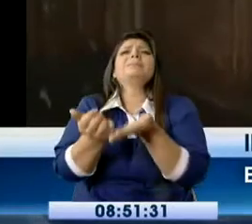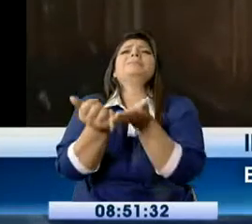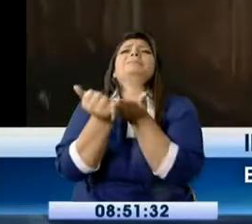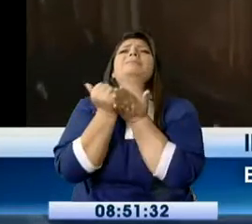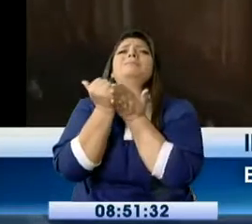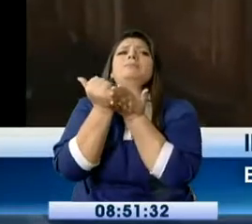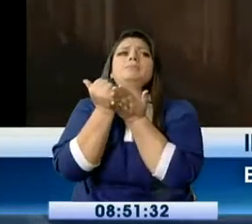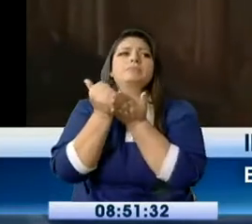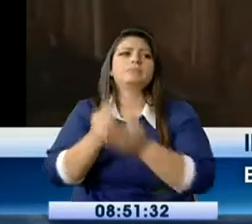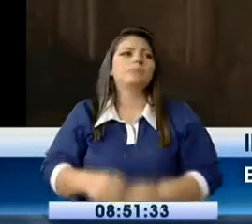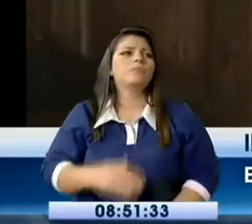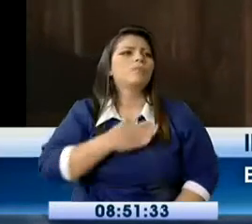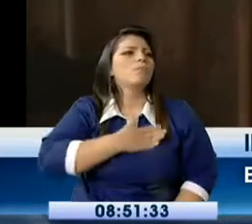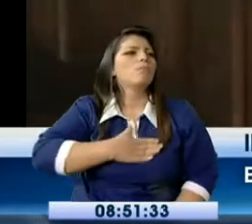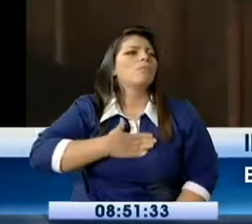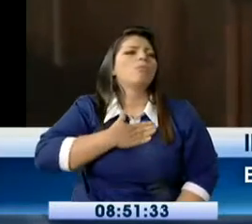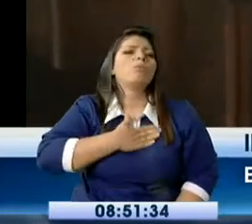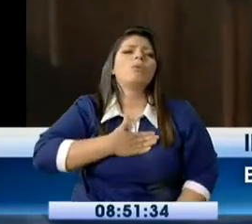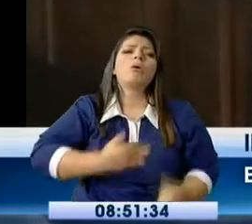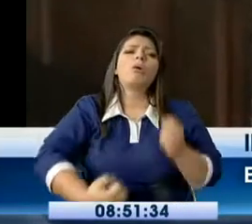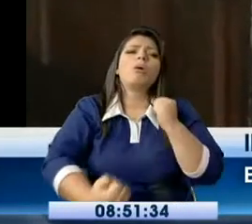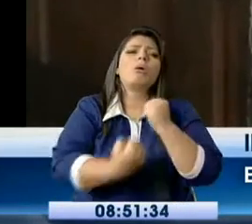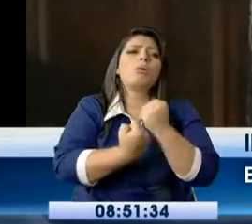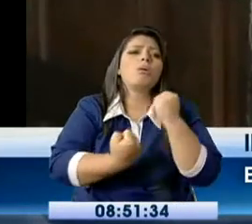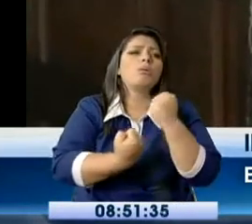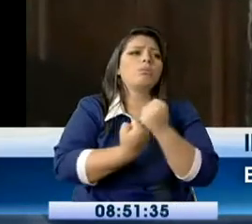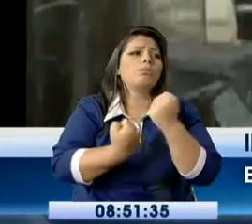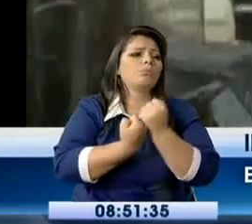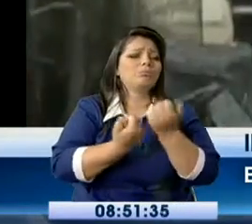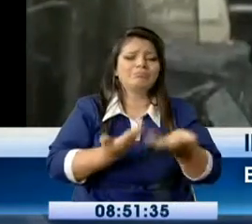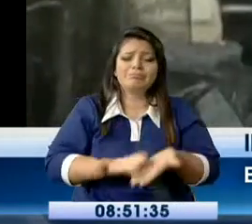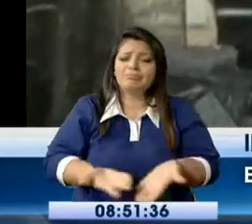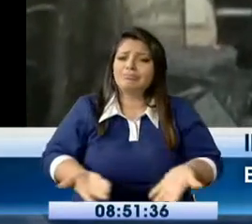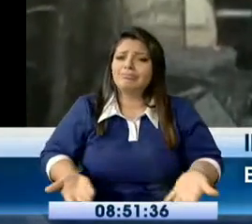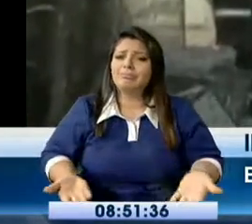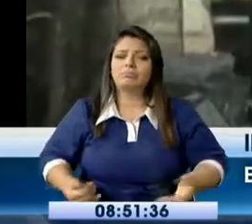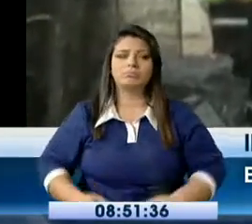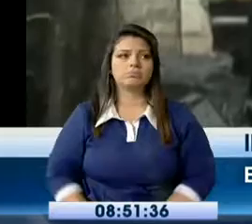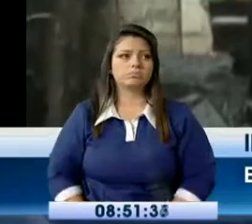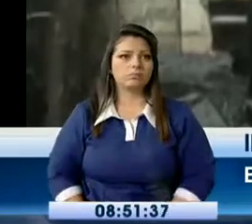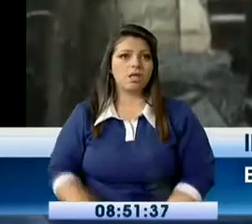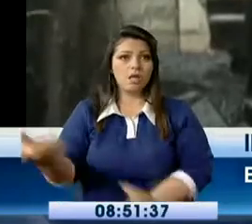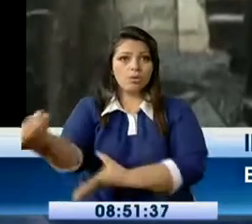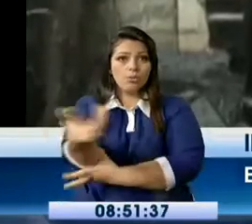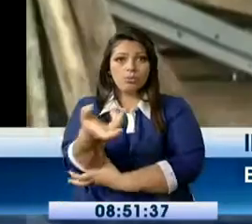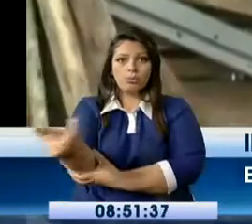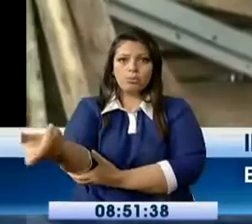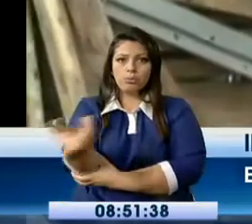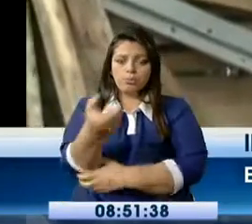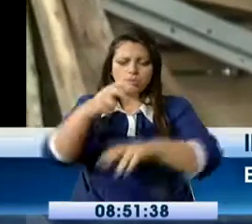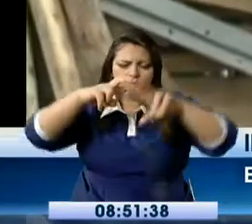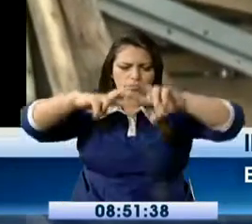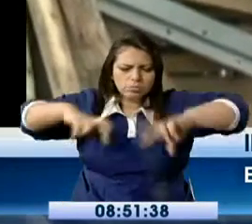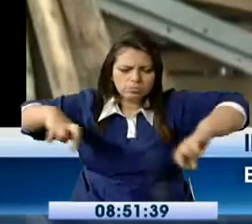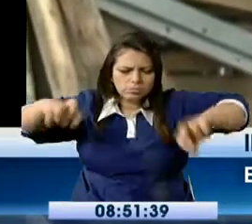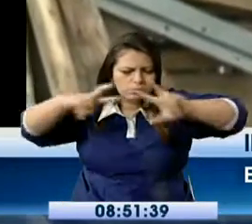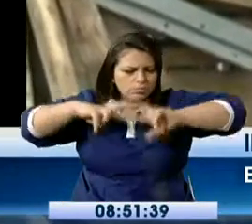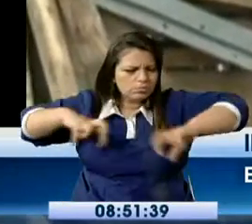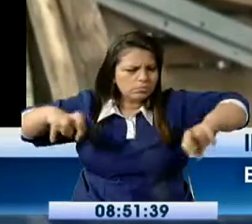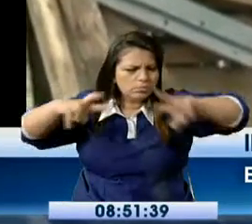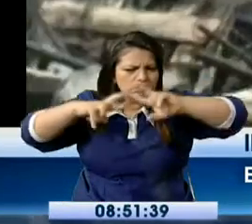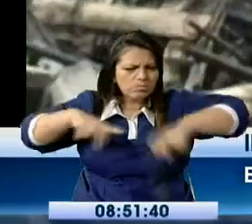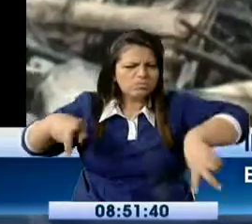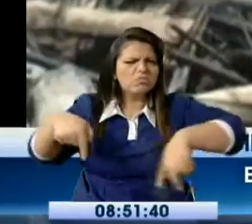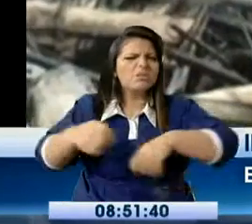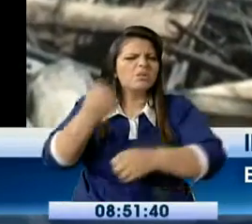Quisiera que me colaboran con alguien porque me quedé ahí en la calle. Miembros de la Casaca Roja realizaron peritajes para determinar las verdaderas